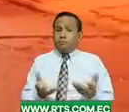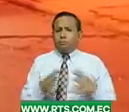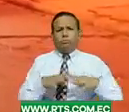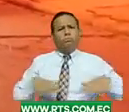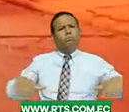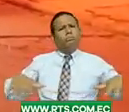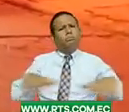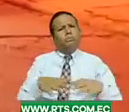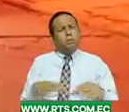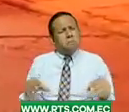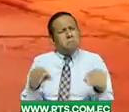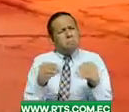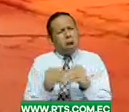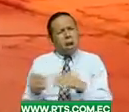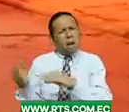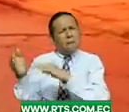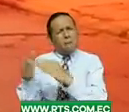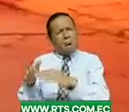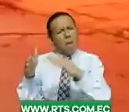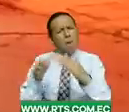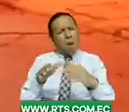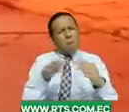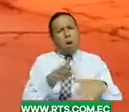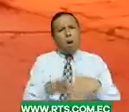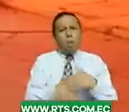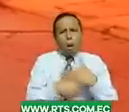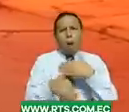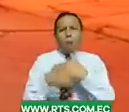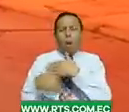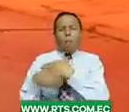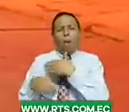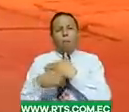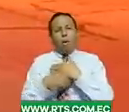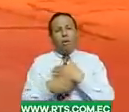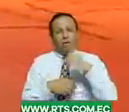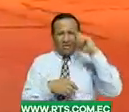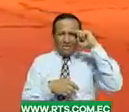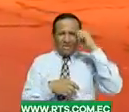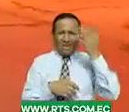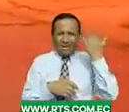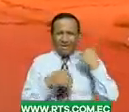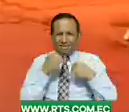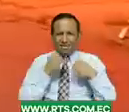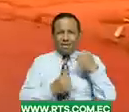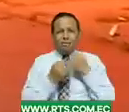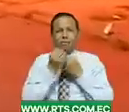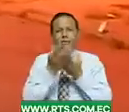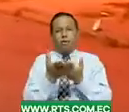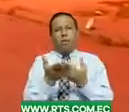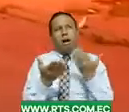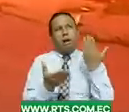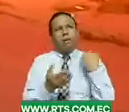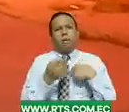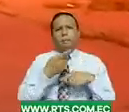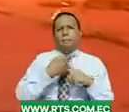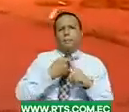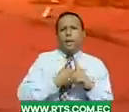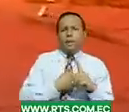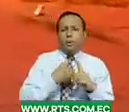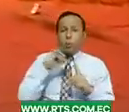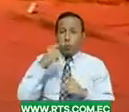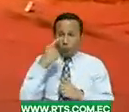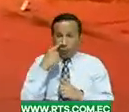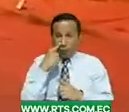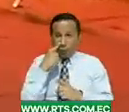habíamos indicado, el mes de junio. Todo lo que es desde el 1 de enero